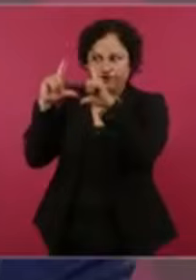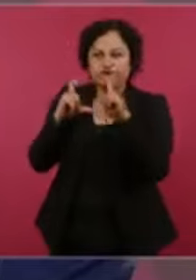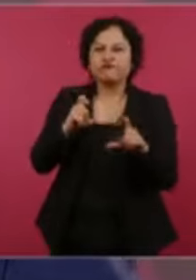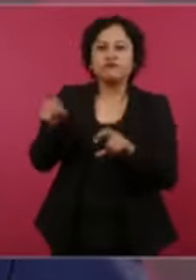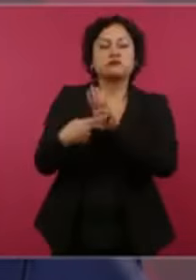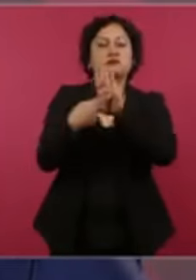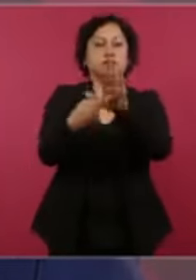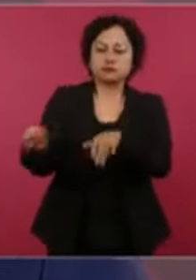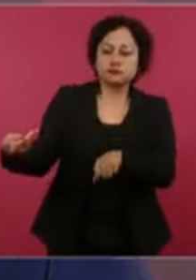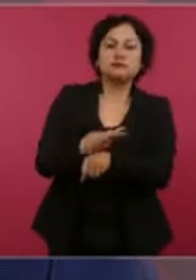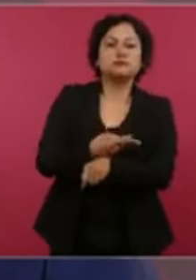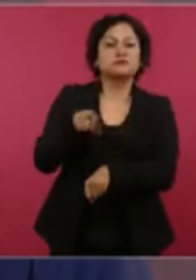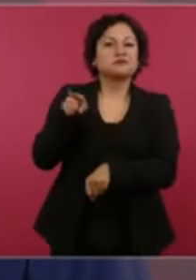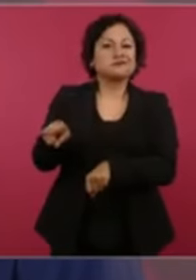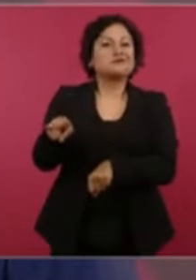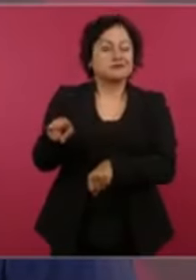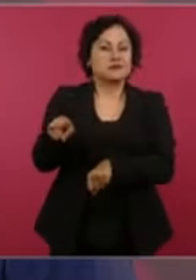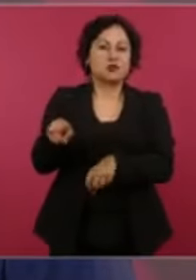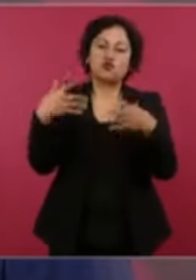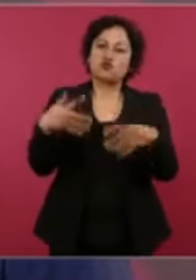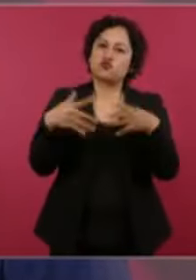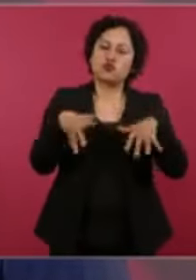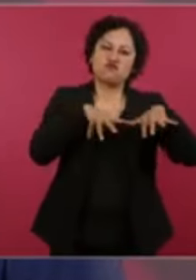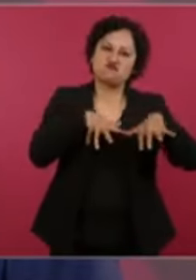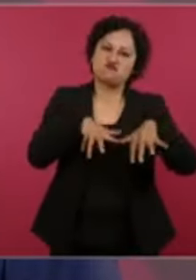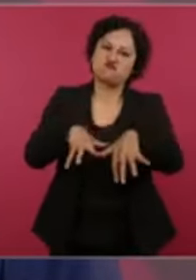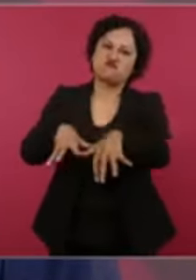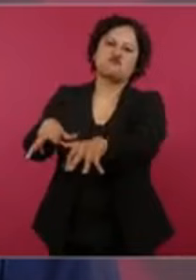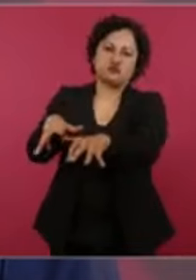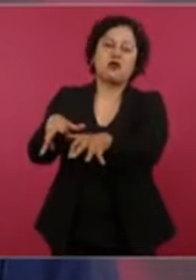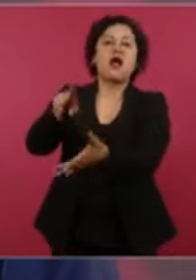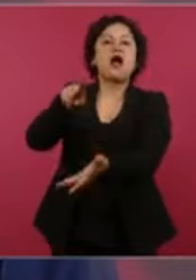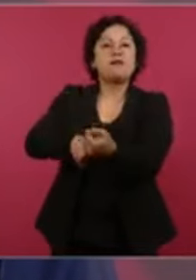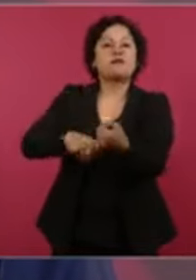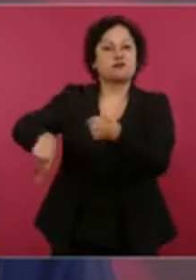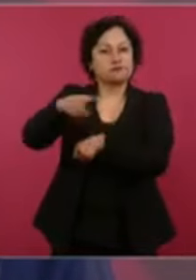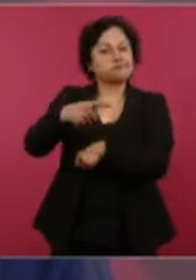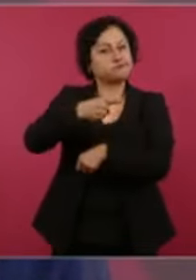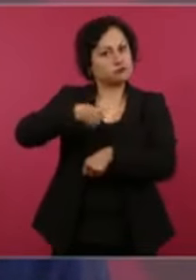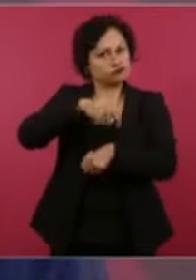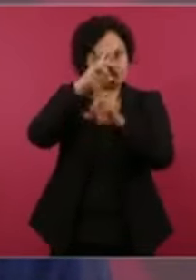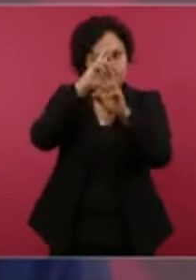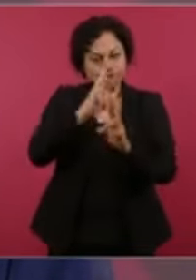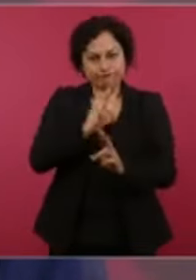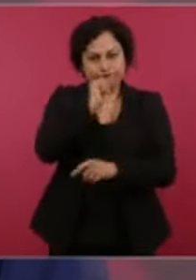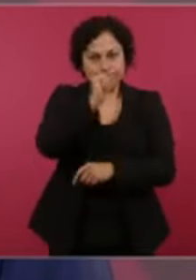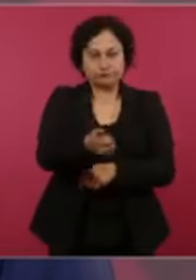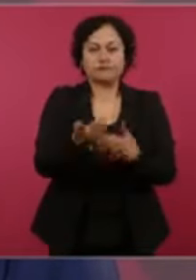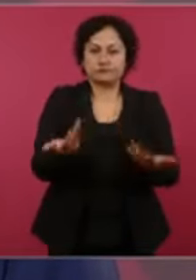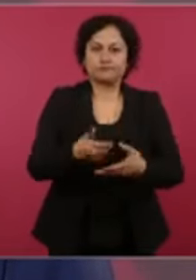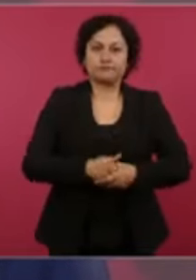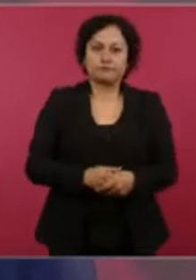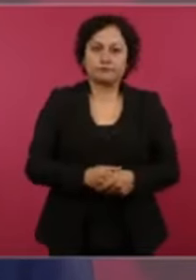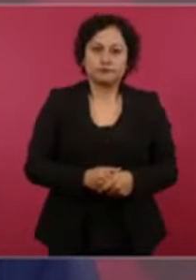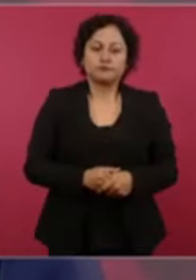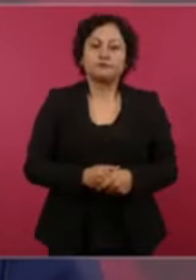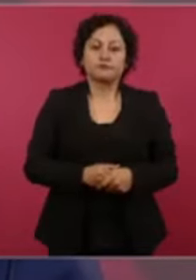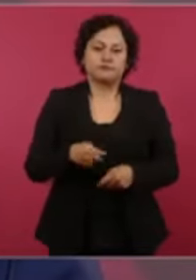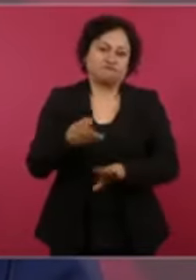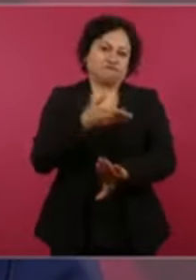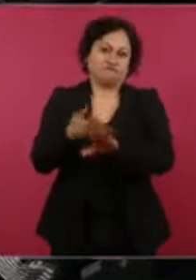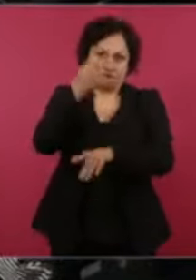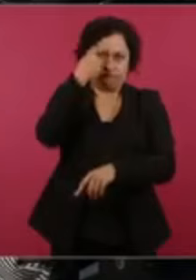autoritaria y vil en que allanaron nuestra sede diplomática, el asalto a nuestra